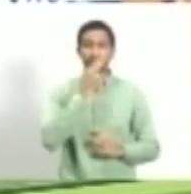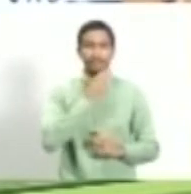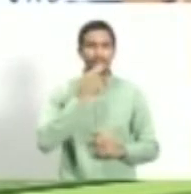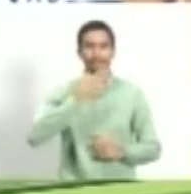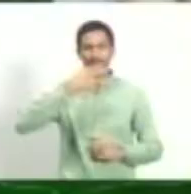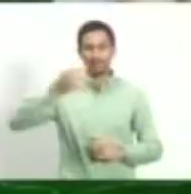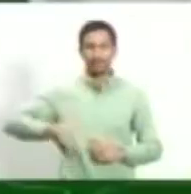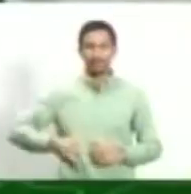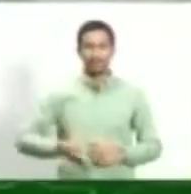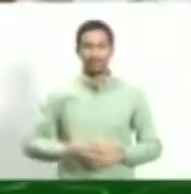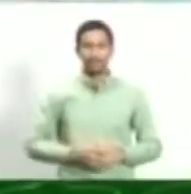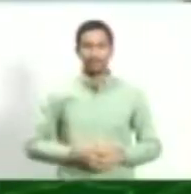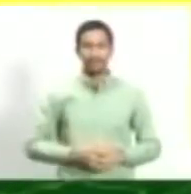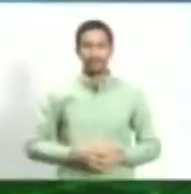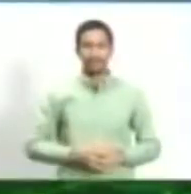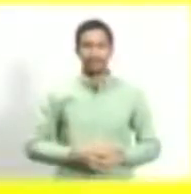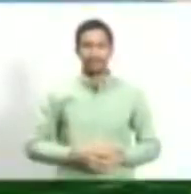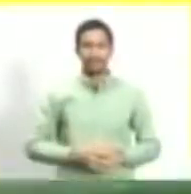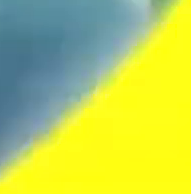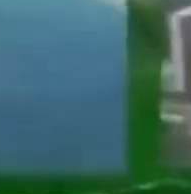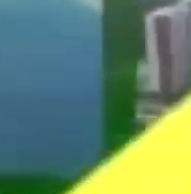verdad.